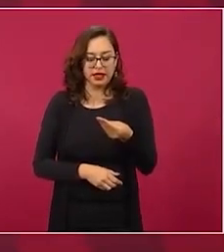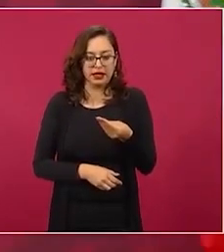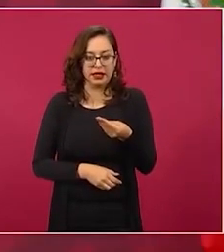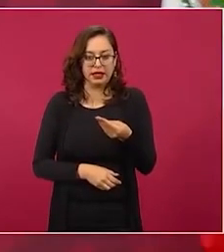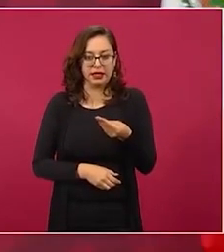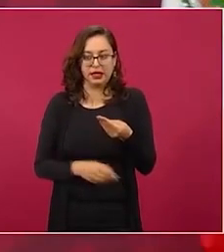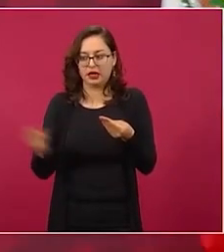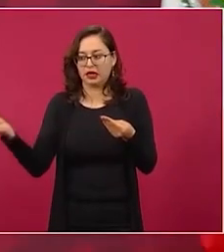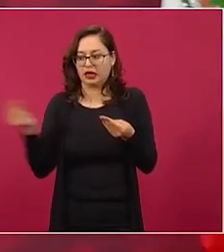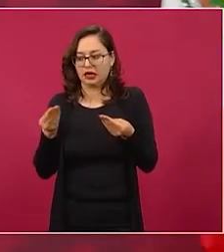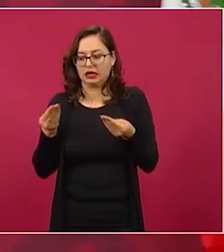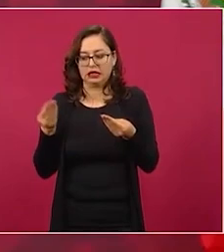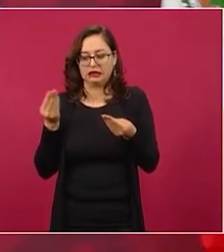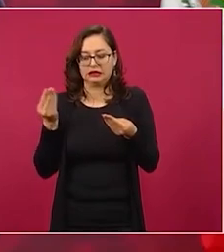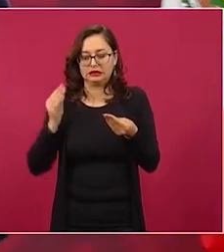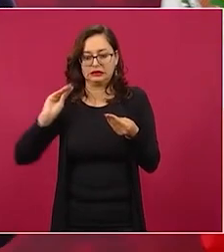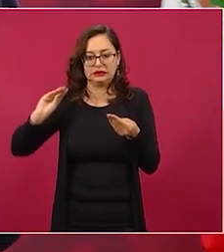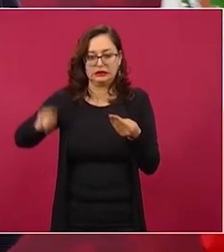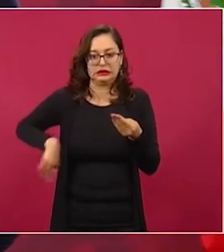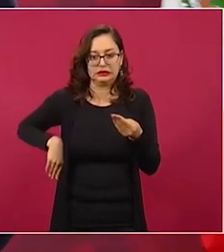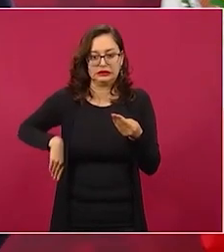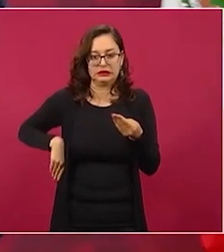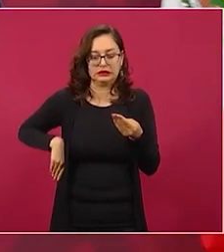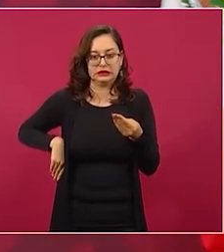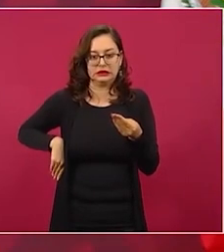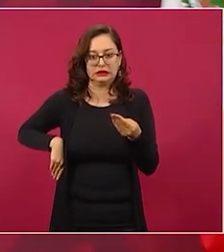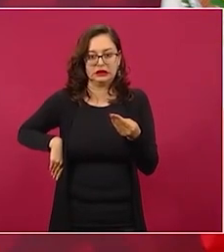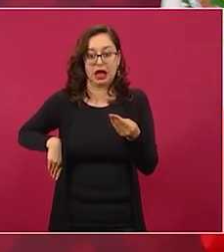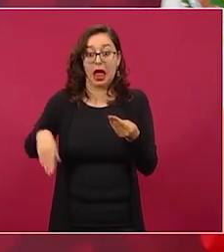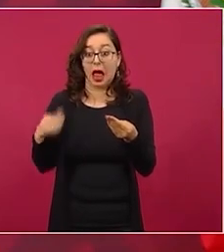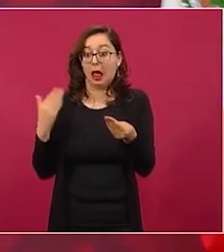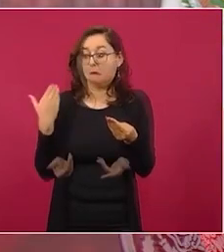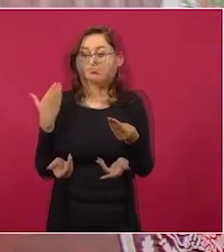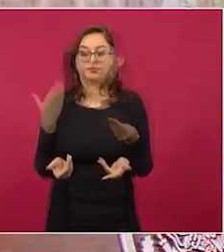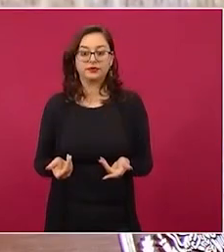que ya no era Juan Rodríguez, ¿no? Porque en